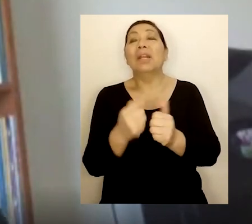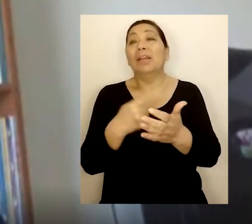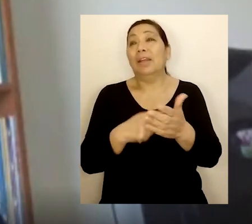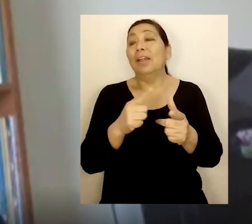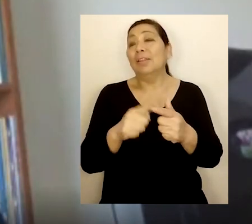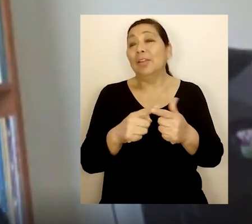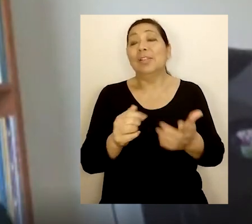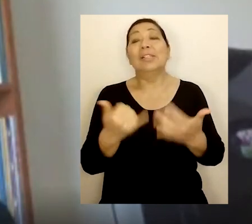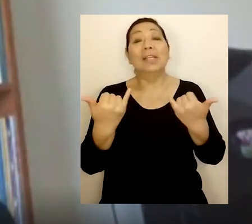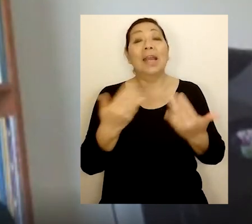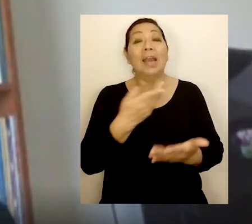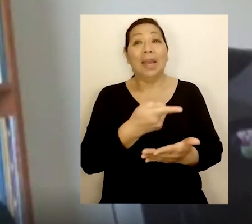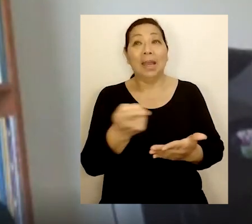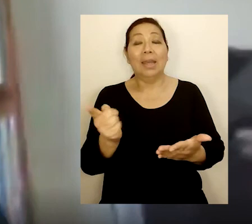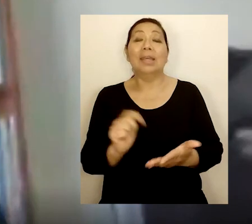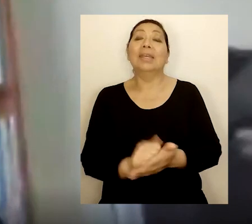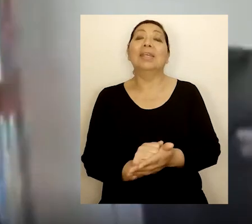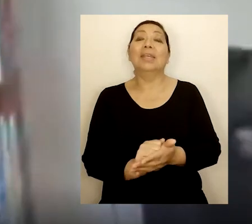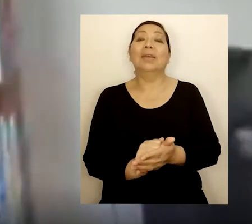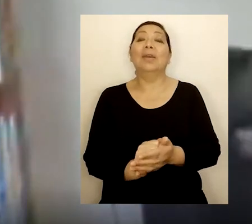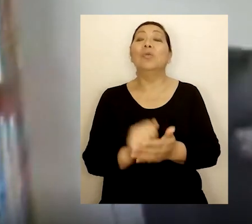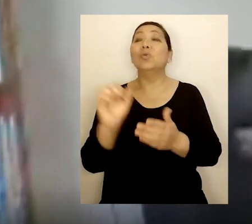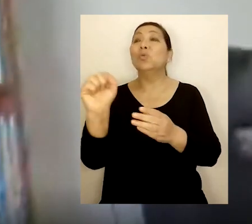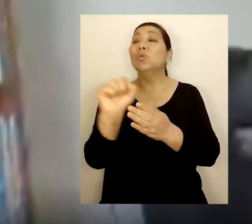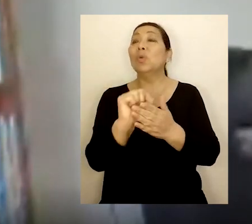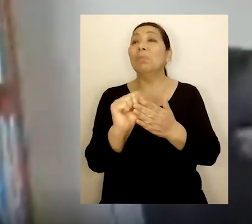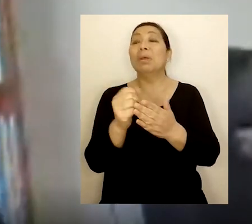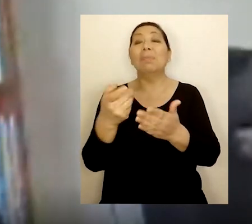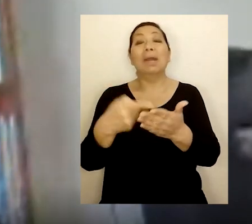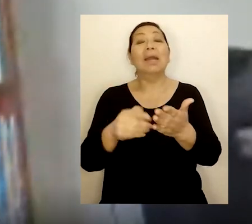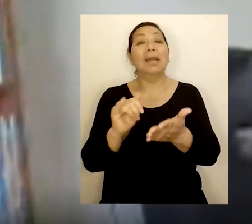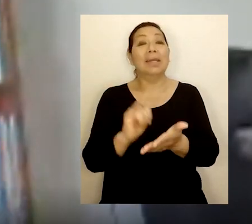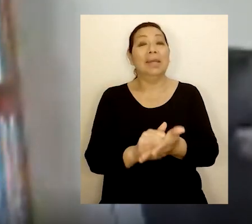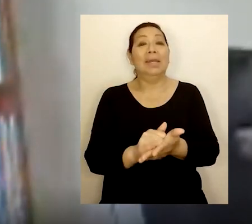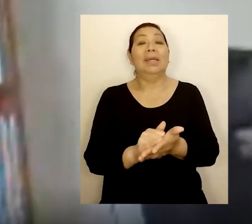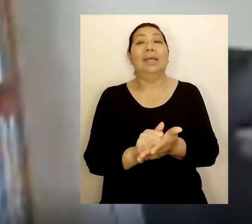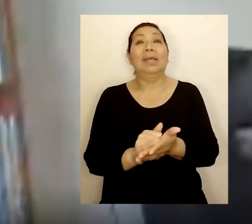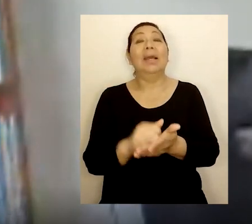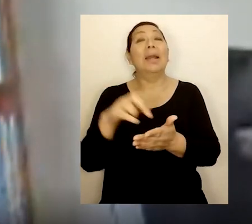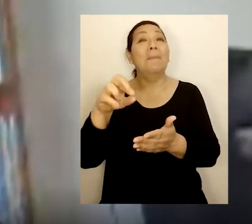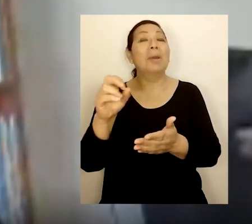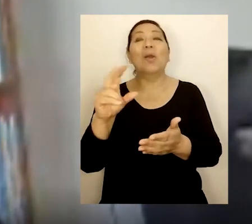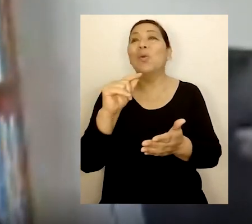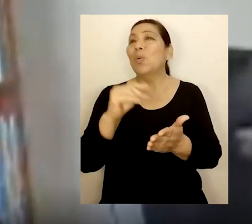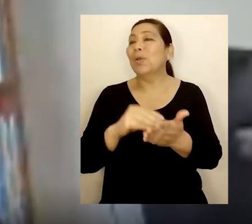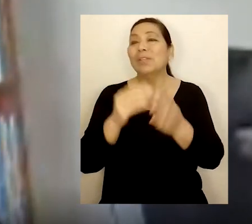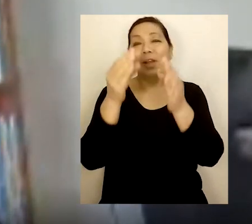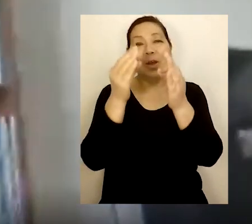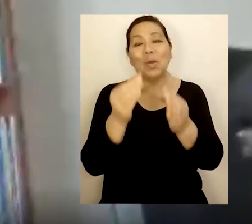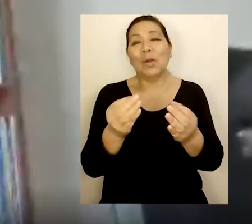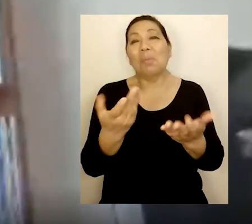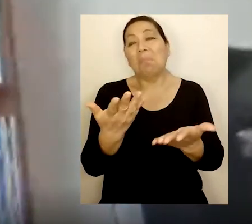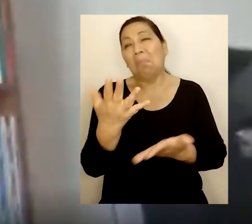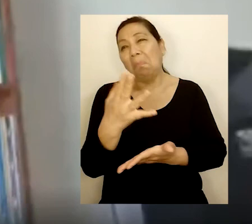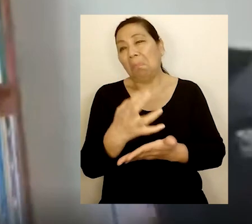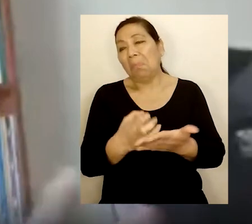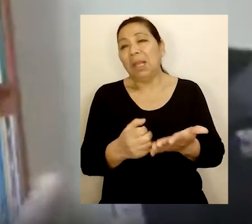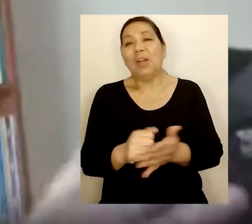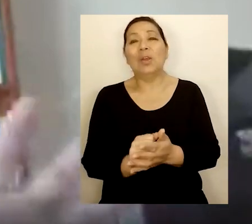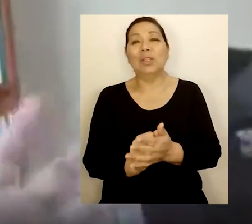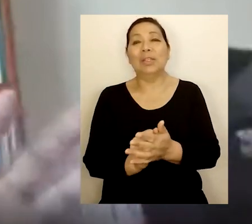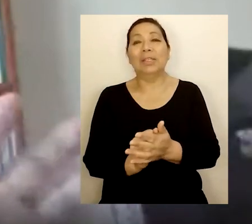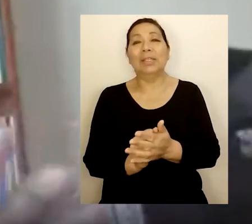Entonces, en razón a ello, la Sala Suprema considera que la pena no era correcta, por lo menos